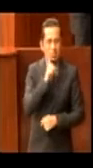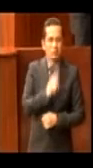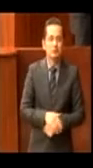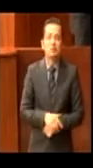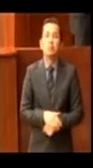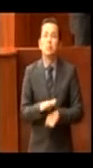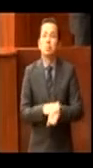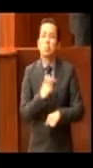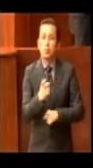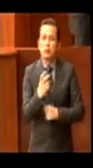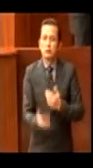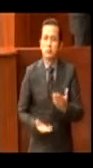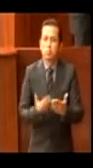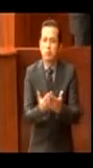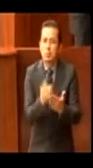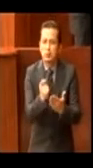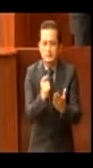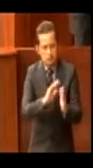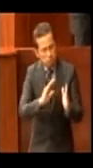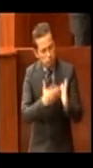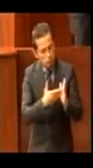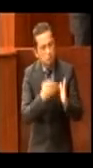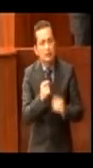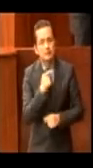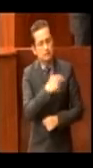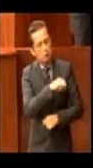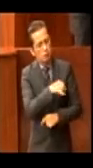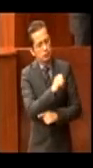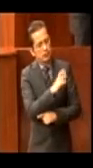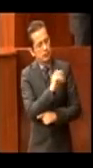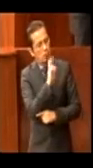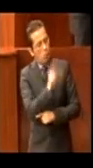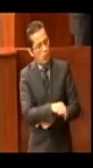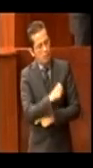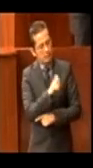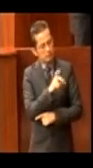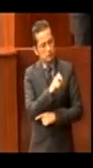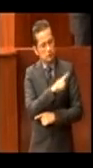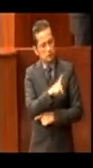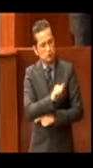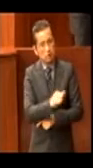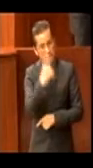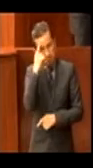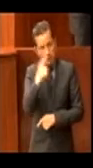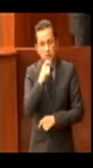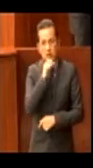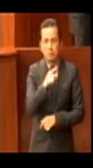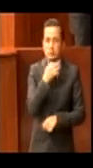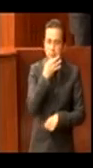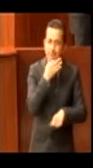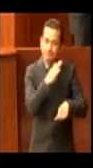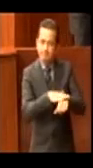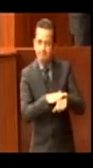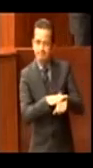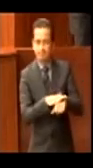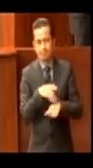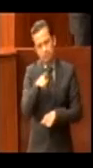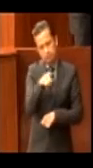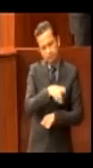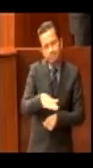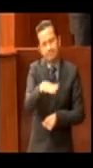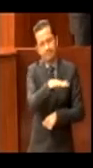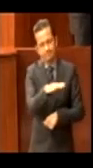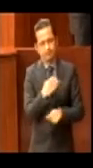tanto se propone imponer una multa a josé juan espinosa torres y comunicar la ascendencia a las autoridades electorales